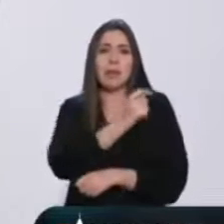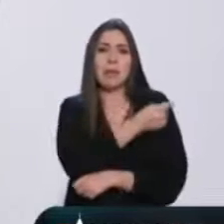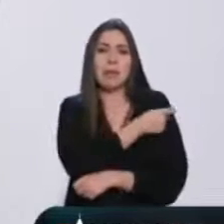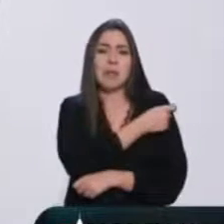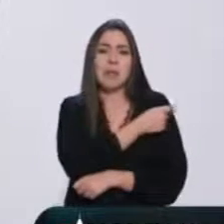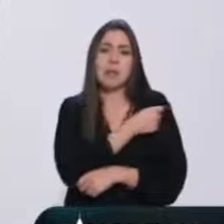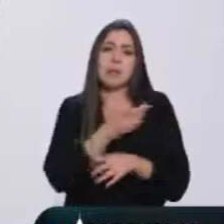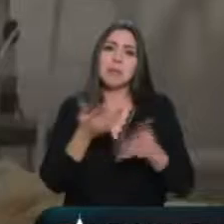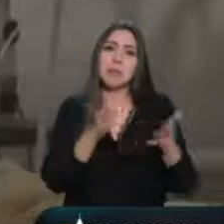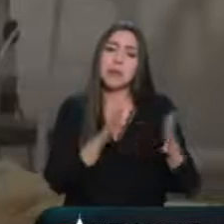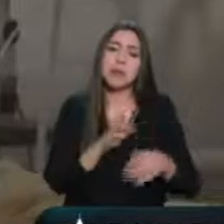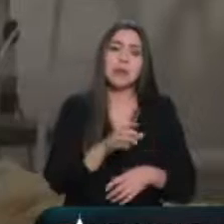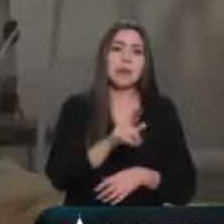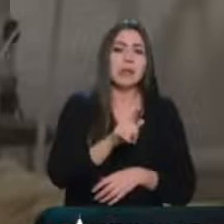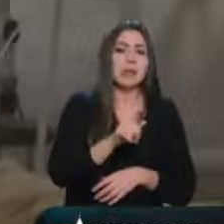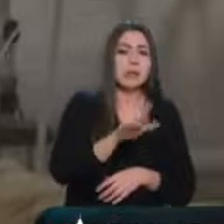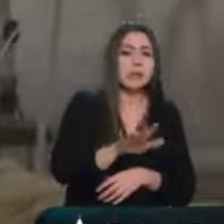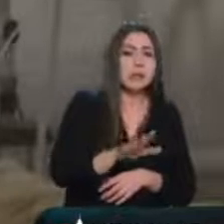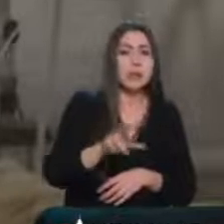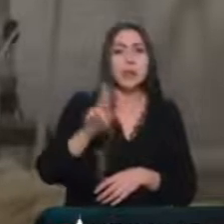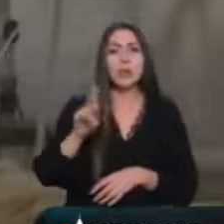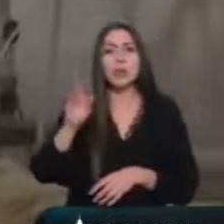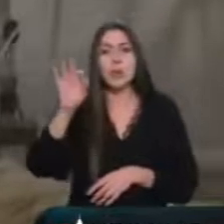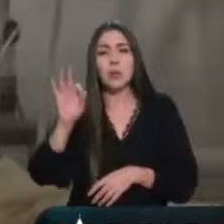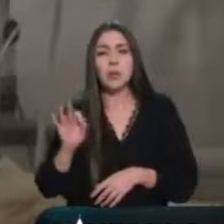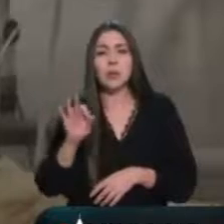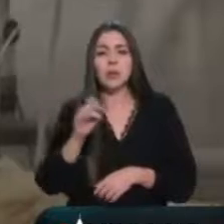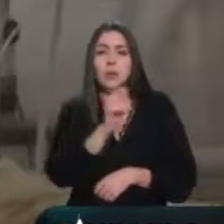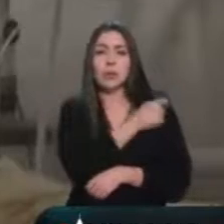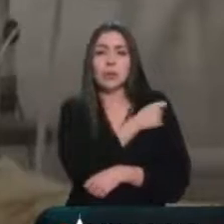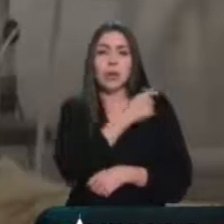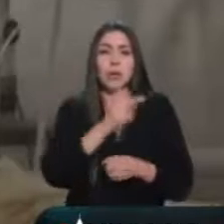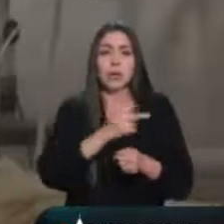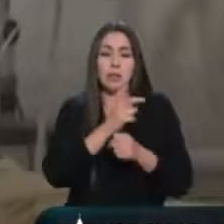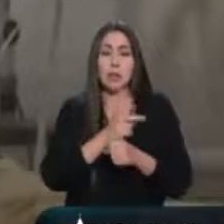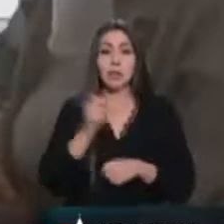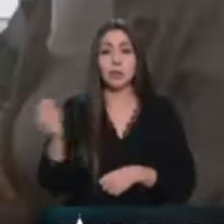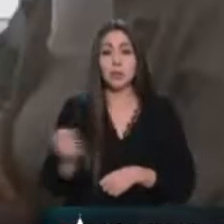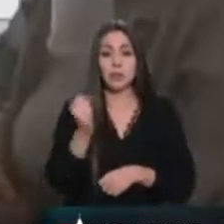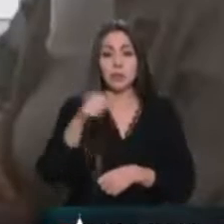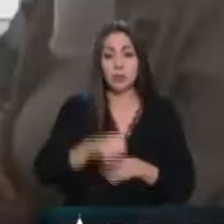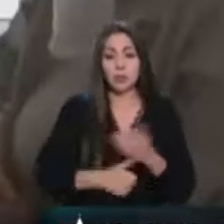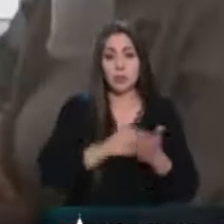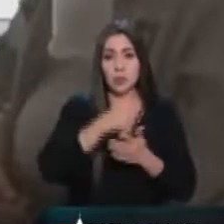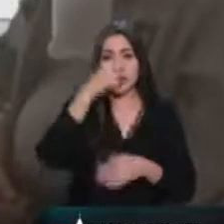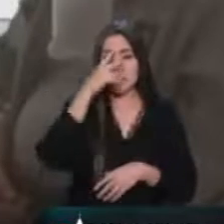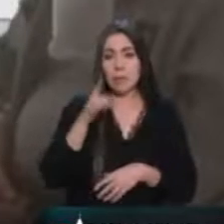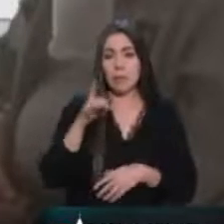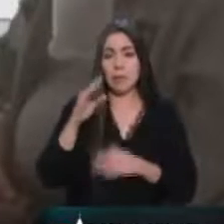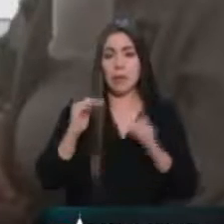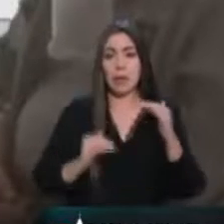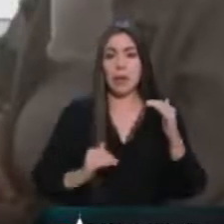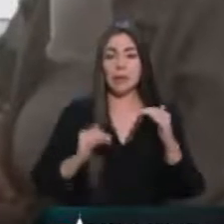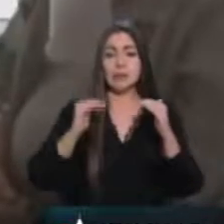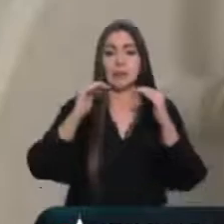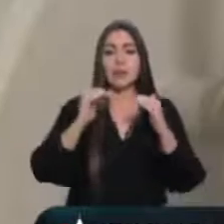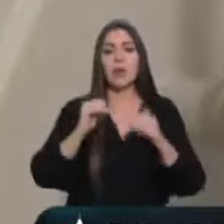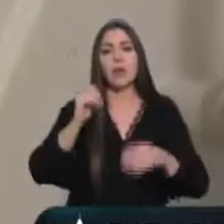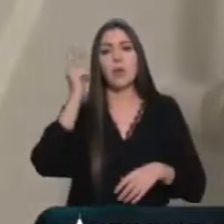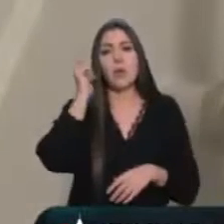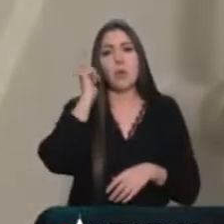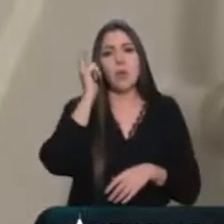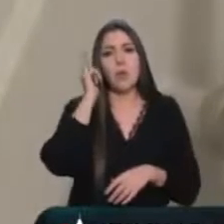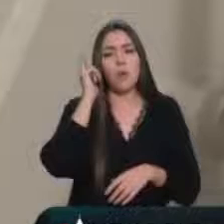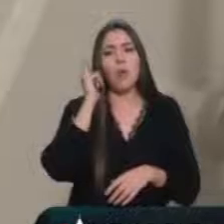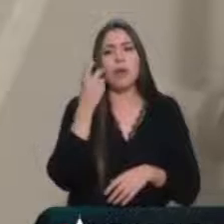del 75-80% con esquema completo. Afortunadamente la ciudad las ha superado y esperemos que eso haga la diferencia en caso de